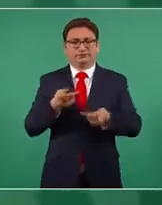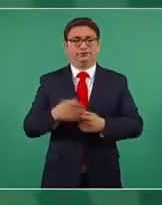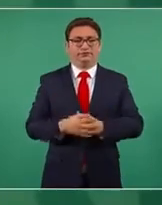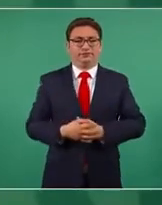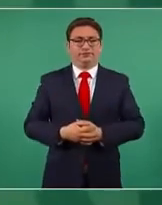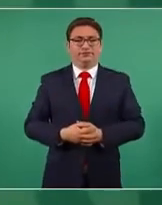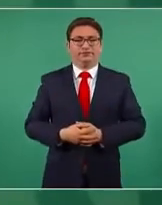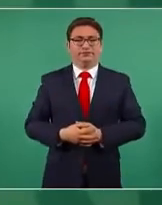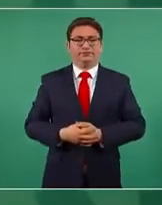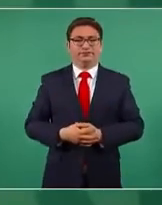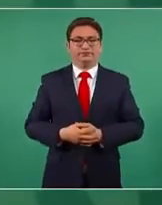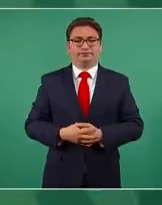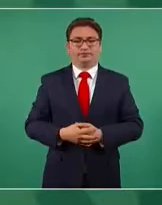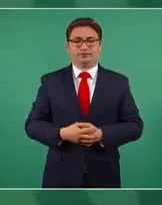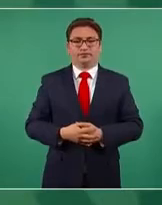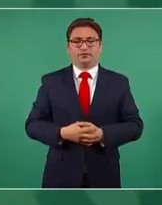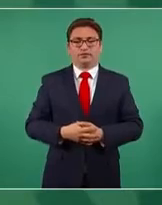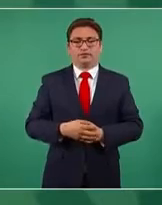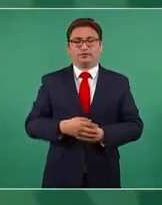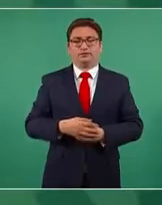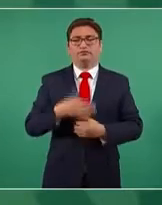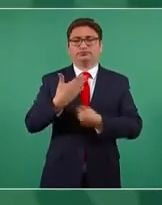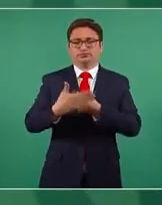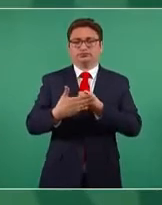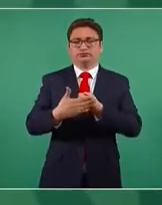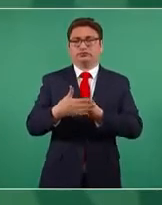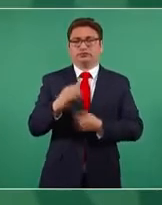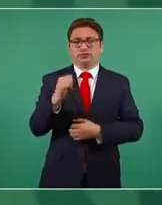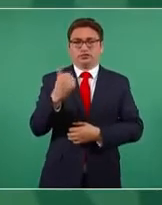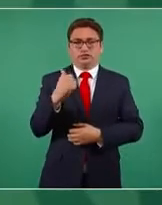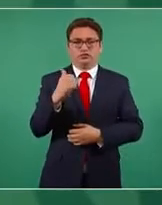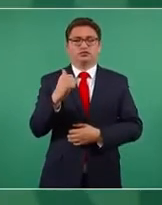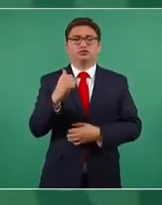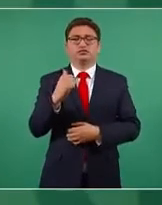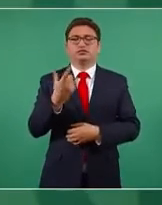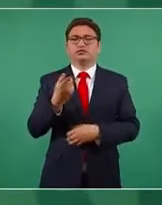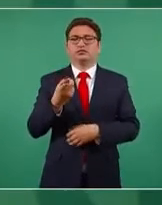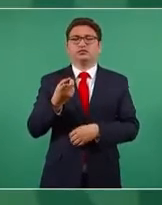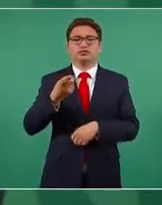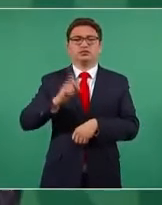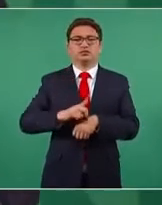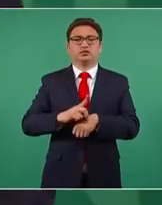en agosto, es el día